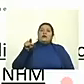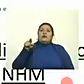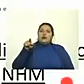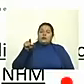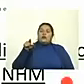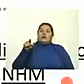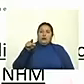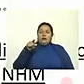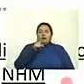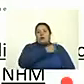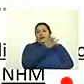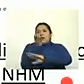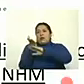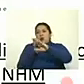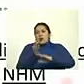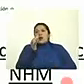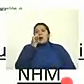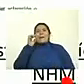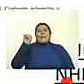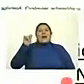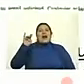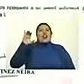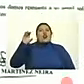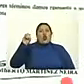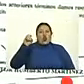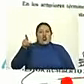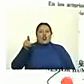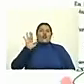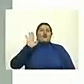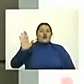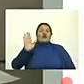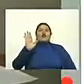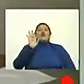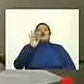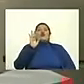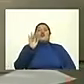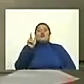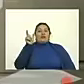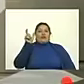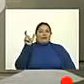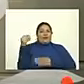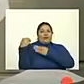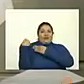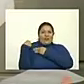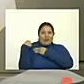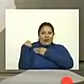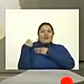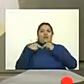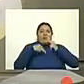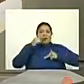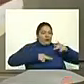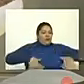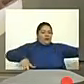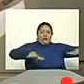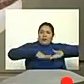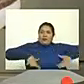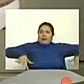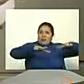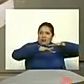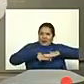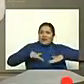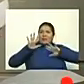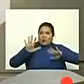señor Marco Jarasic, que es el representante legal de la concesionaria Ruta del Sol en ese momento,